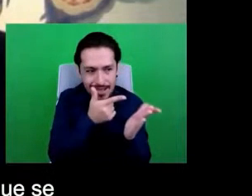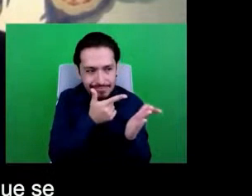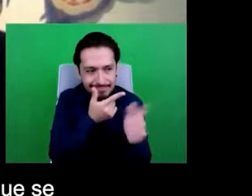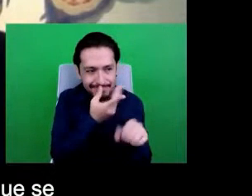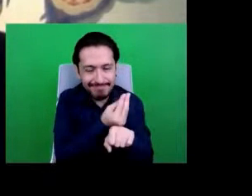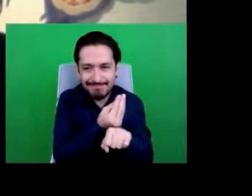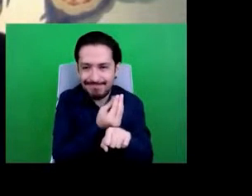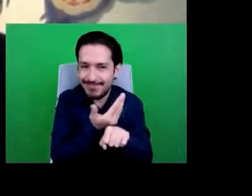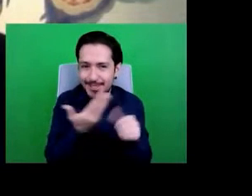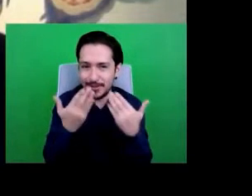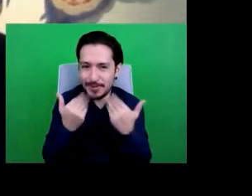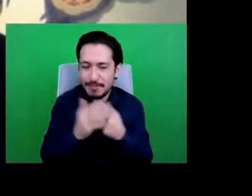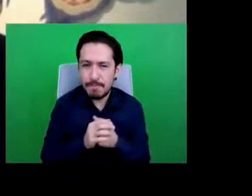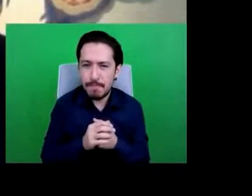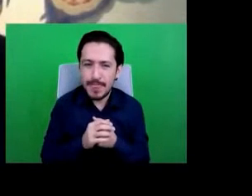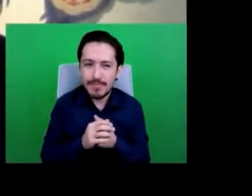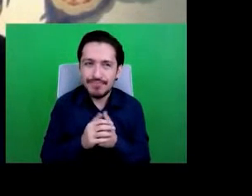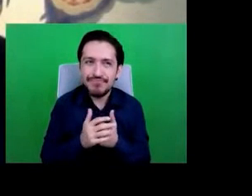justifique